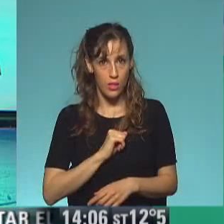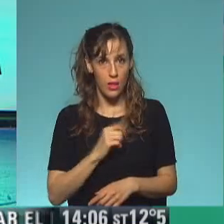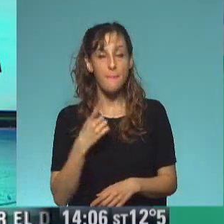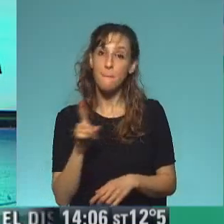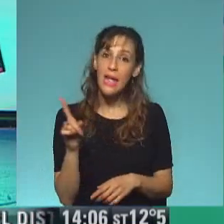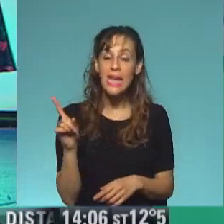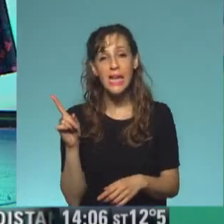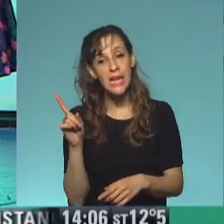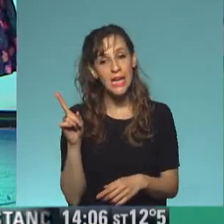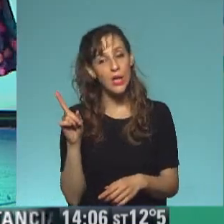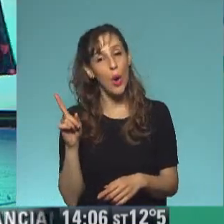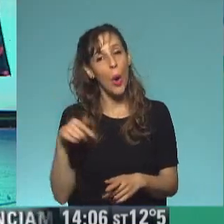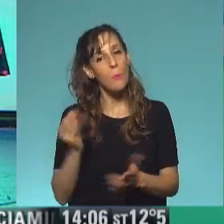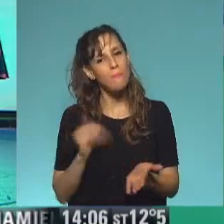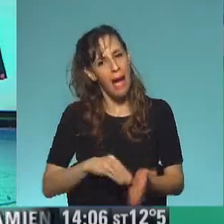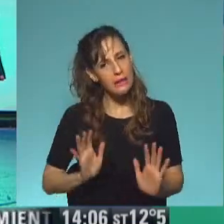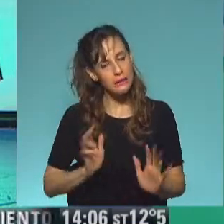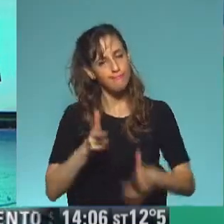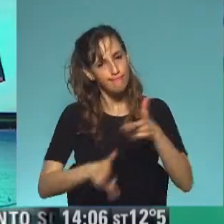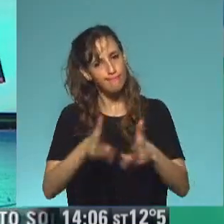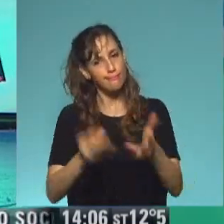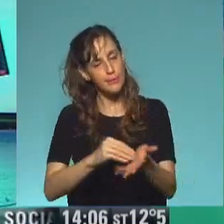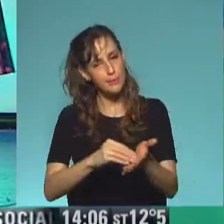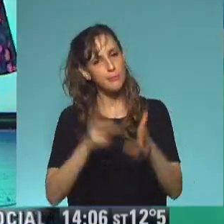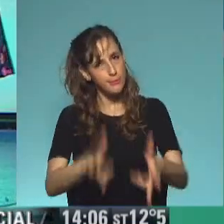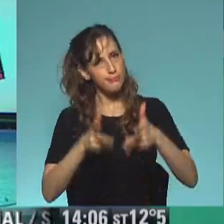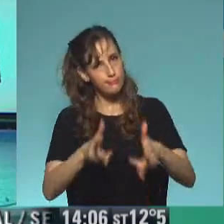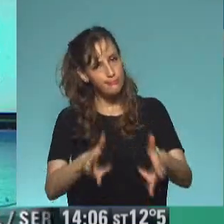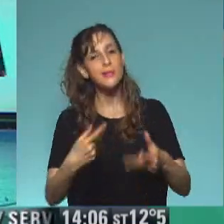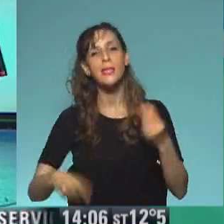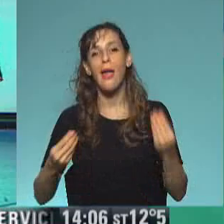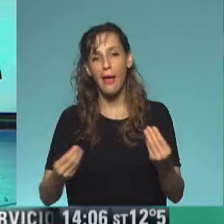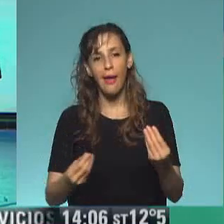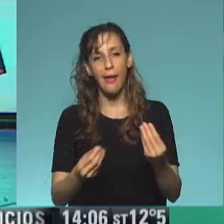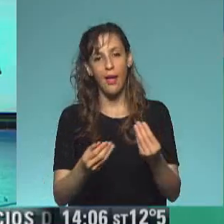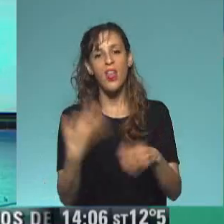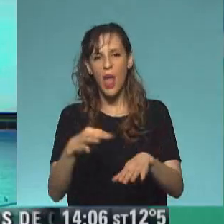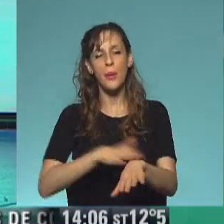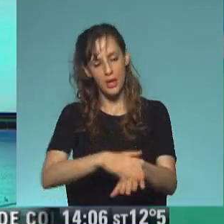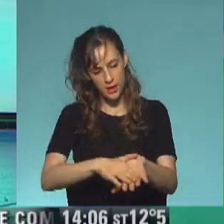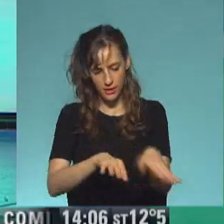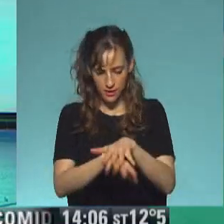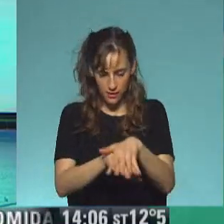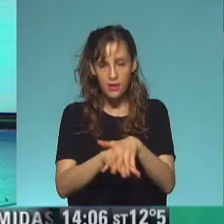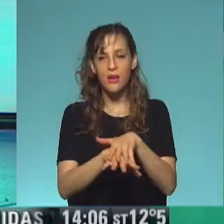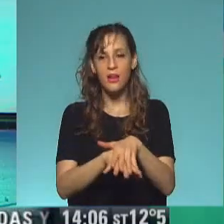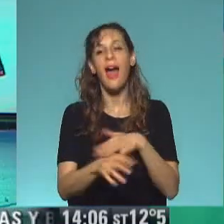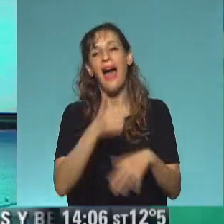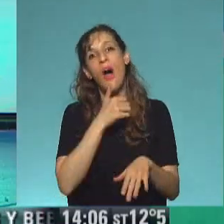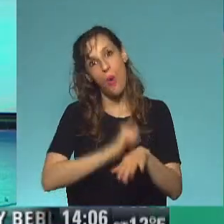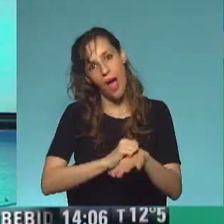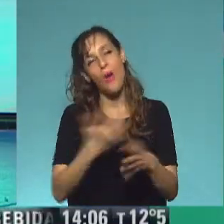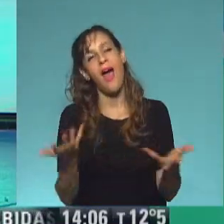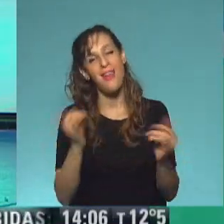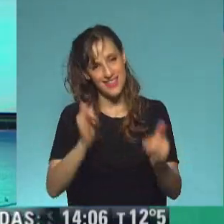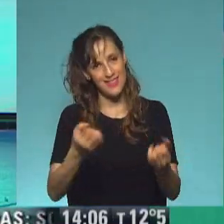nunca falta así la recomendación de hacerlo cada vez más seguido, que es... Frotarse las manos de esta manera. Sí, pero ¿con qué? Con agua y jabón. ¡Ah,